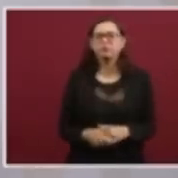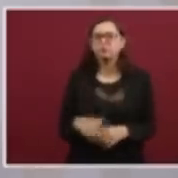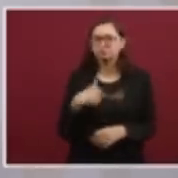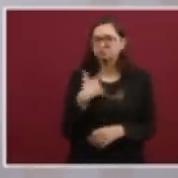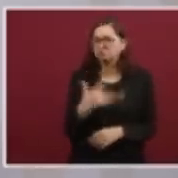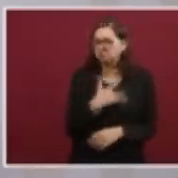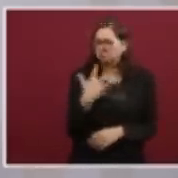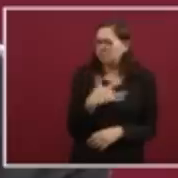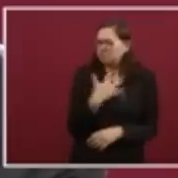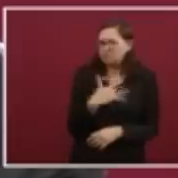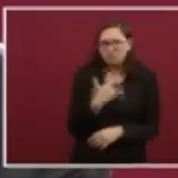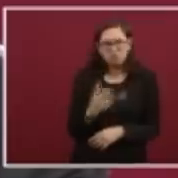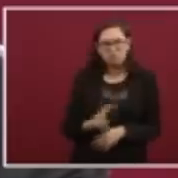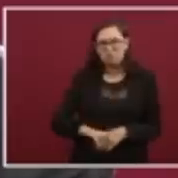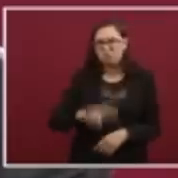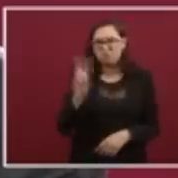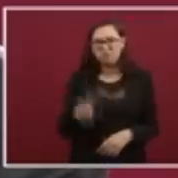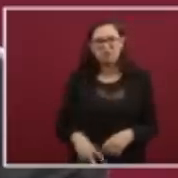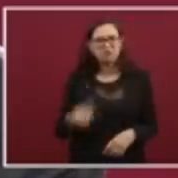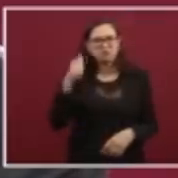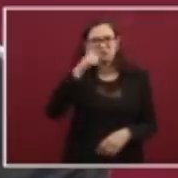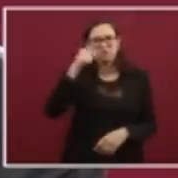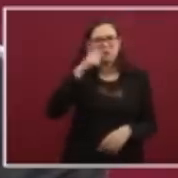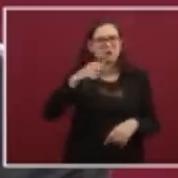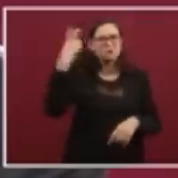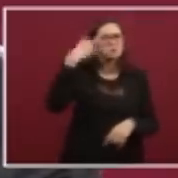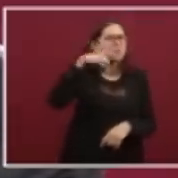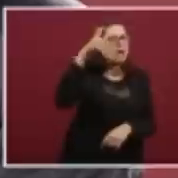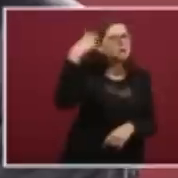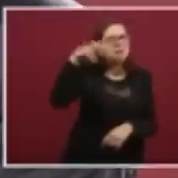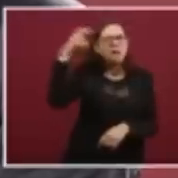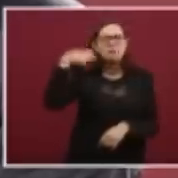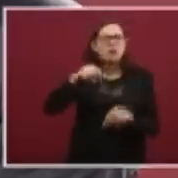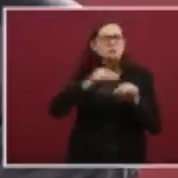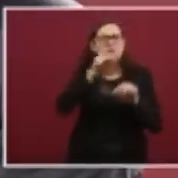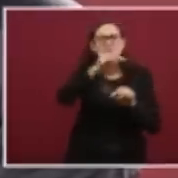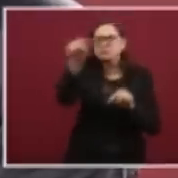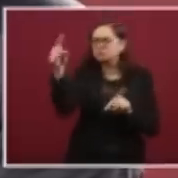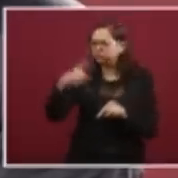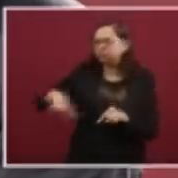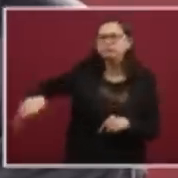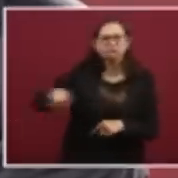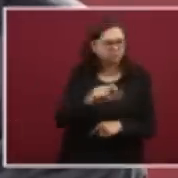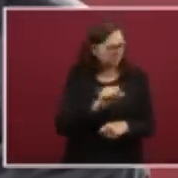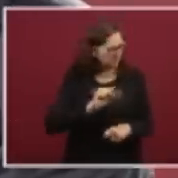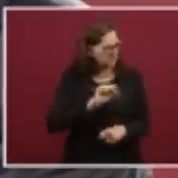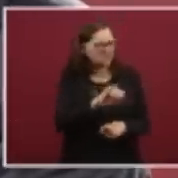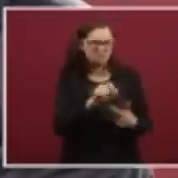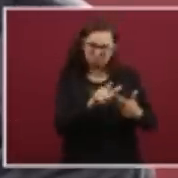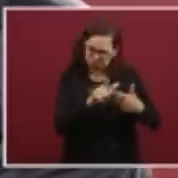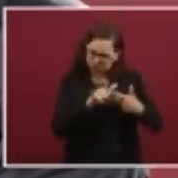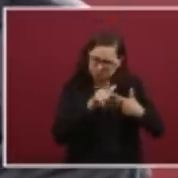percibo en todas las giras, me dicen adelante, ni un paso atrás,